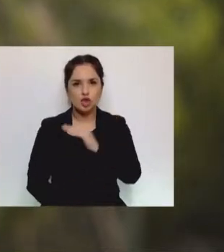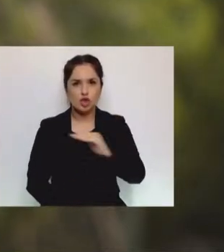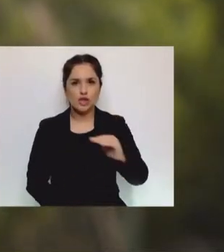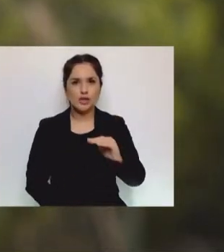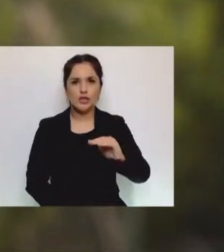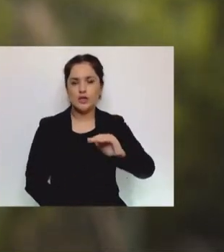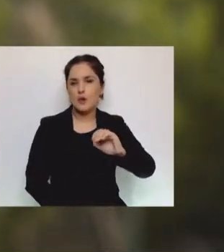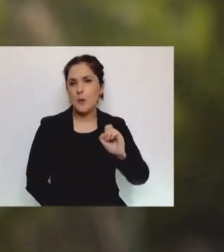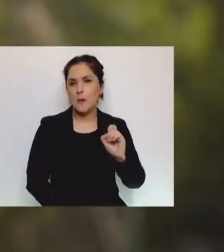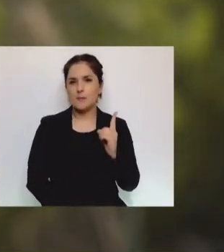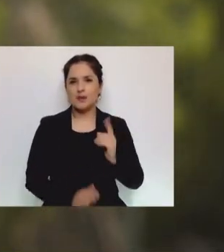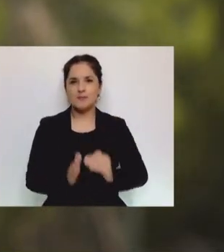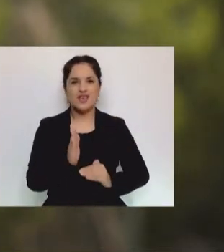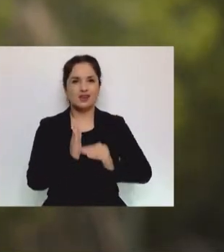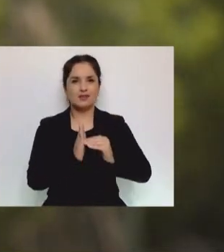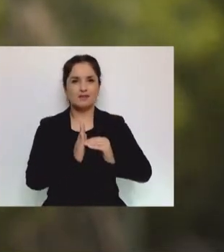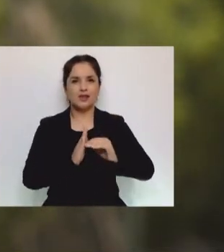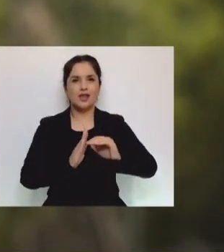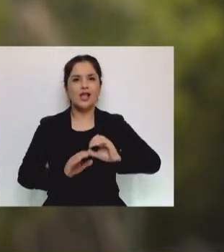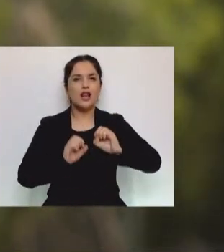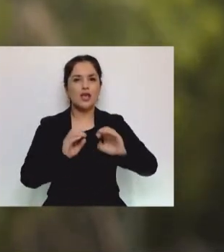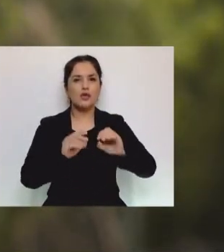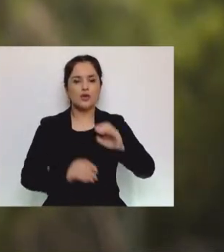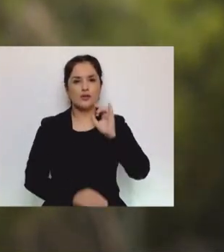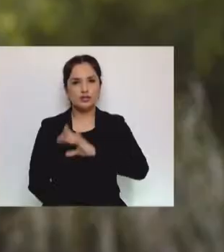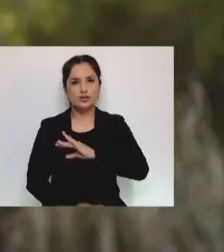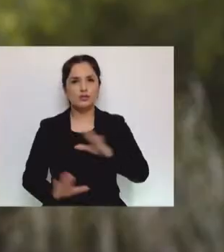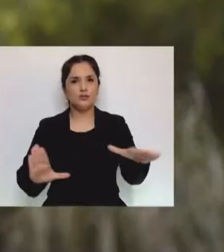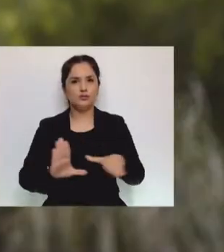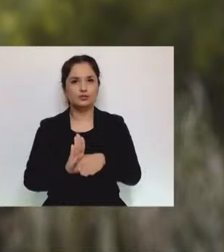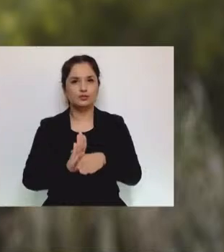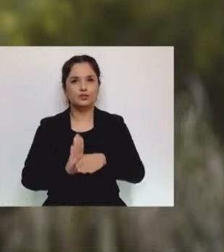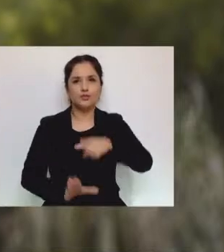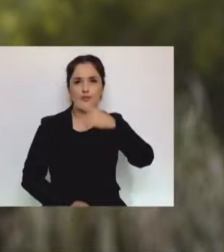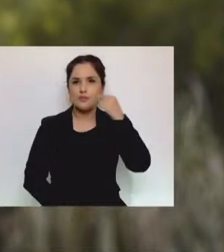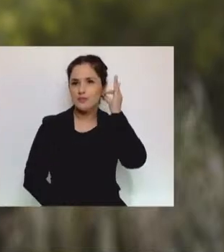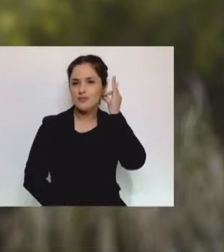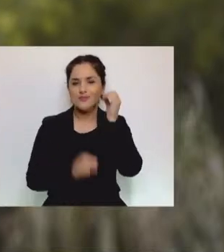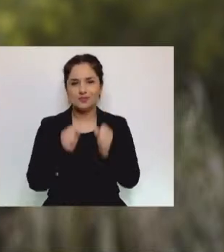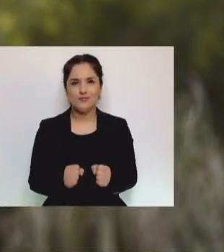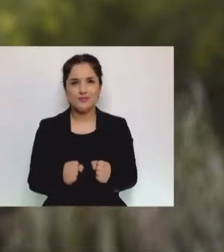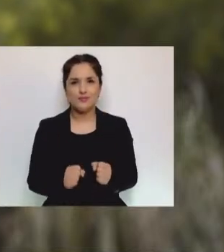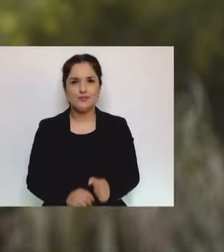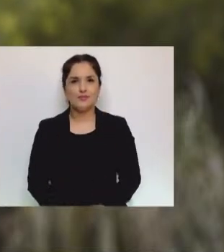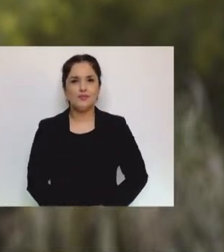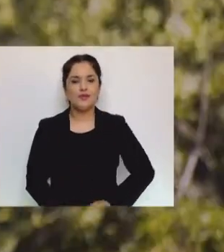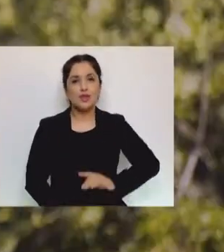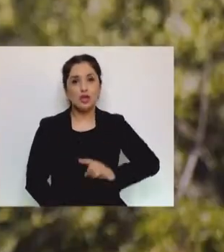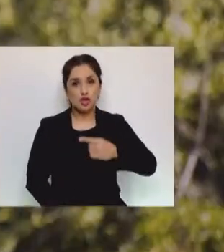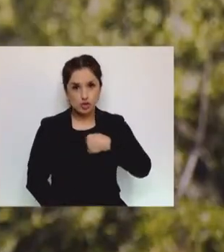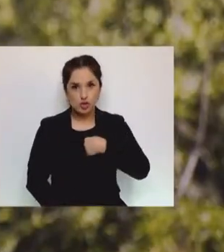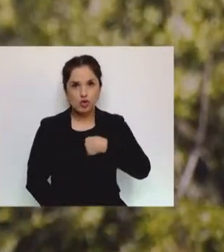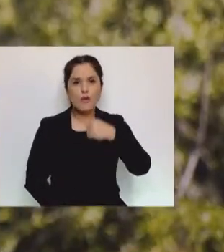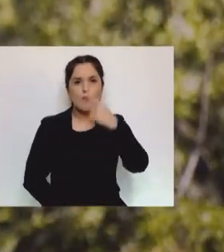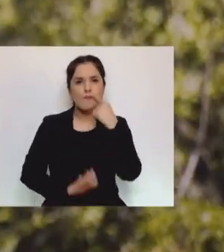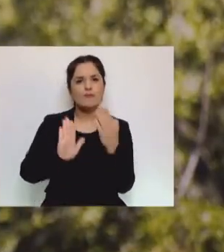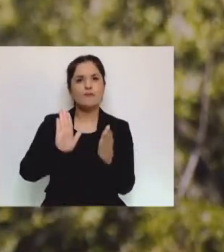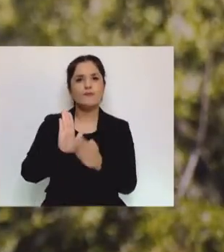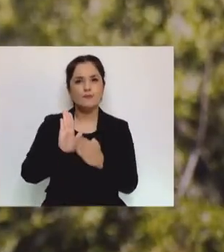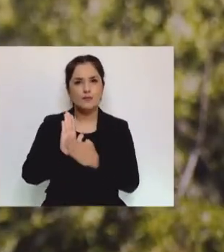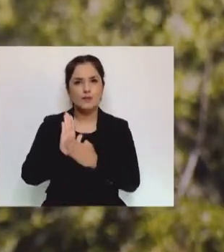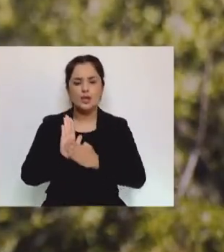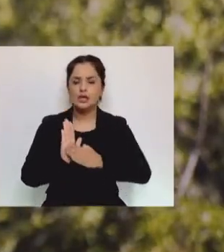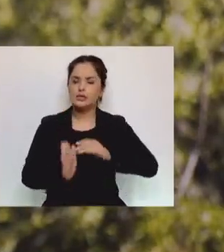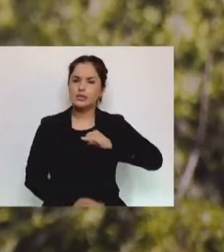educación parvularia como el primer nivel educativo en chile juntos y juntas es posible he demostrado con